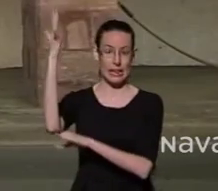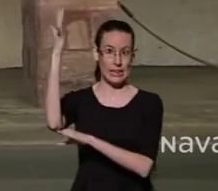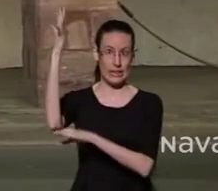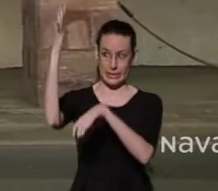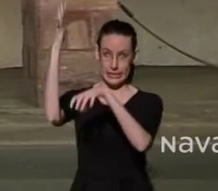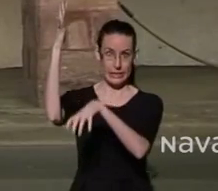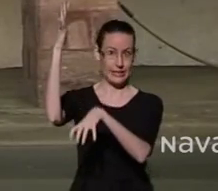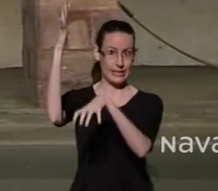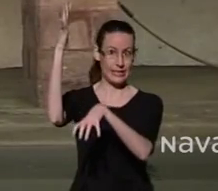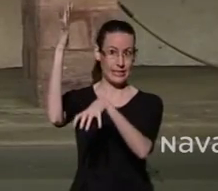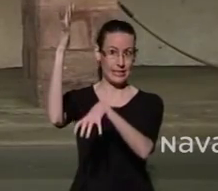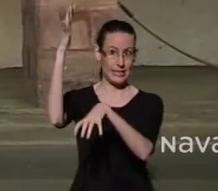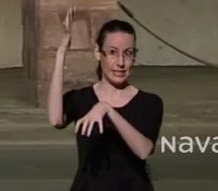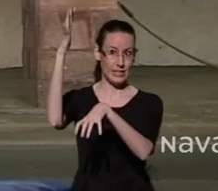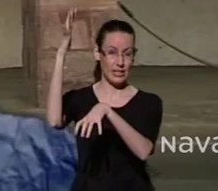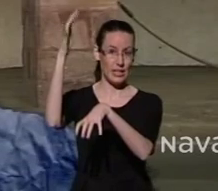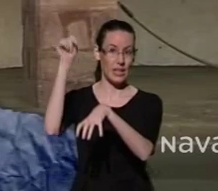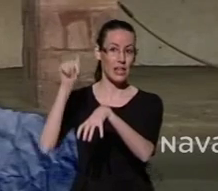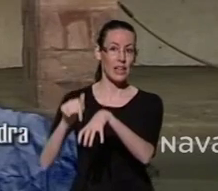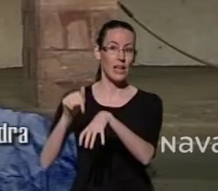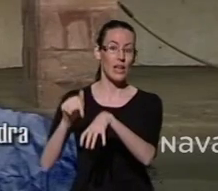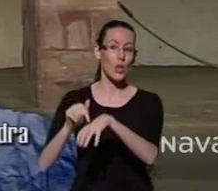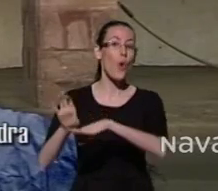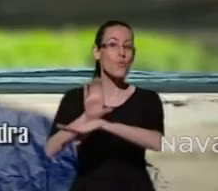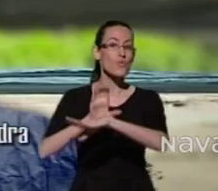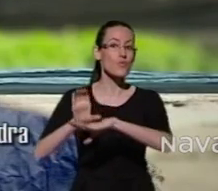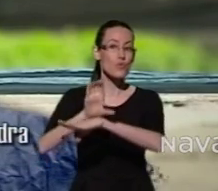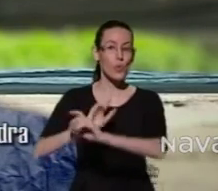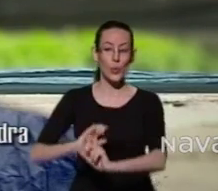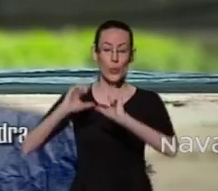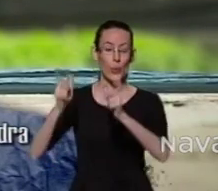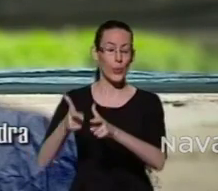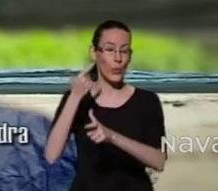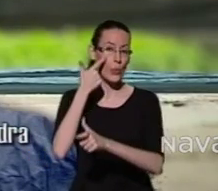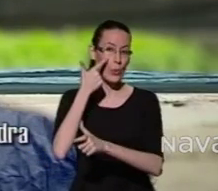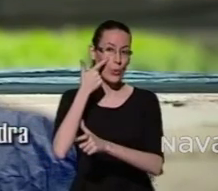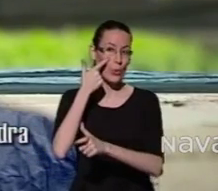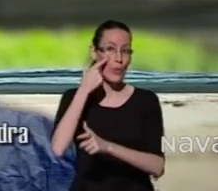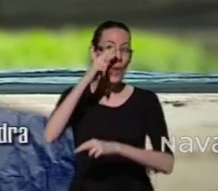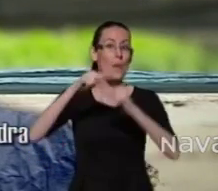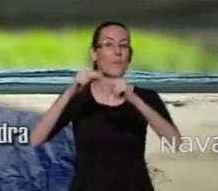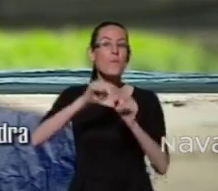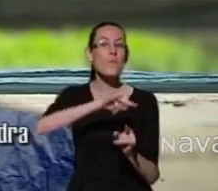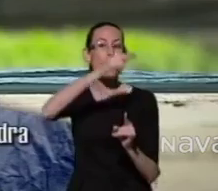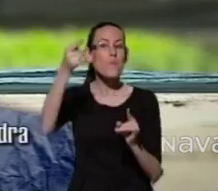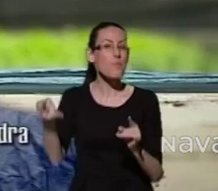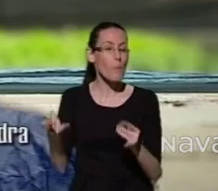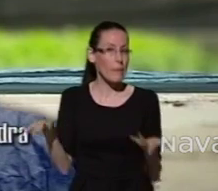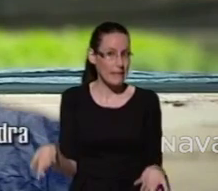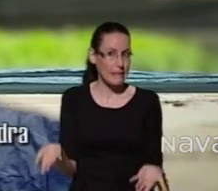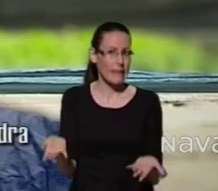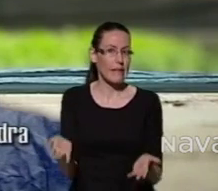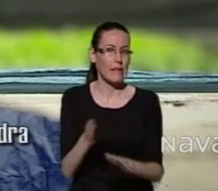nogales se juntó el concejo para decidir a ver qué se hacía con el puente, ¿no? Entonces hubo una